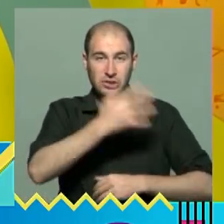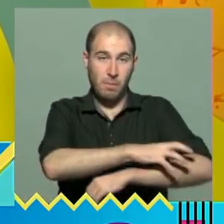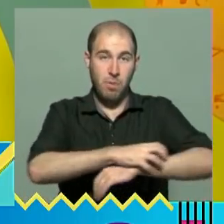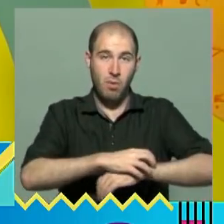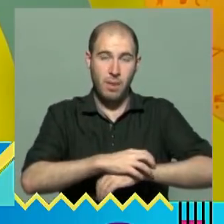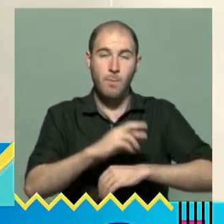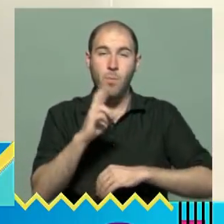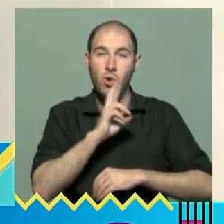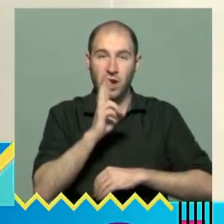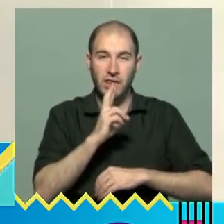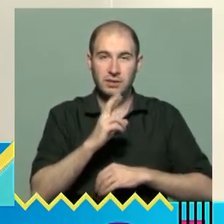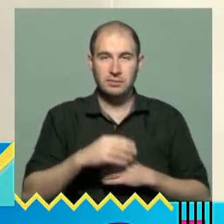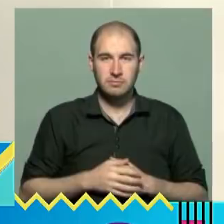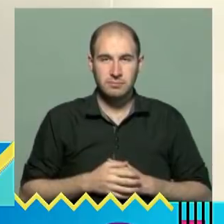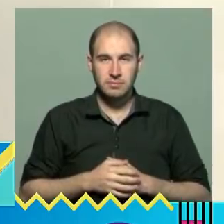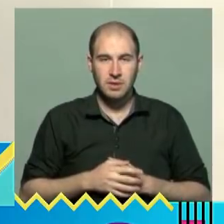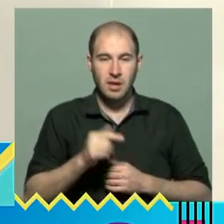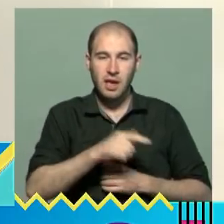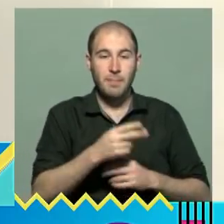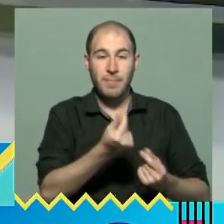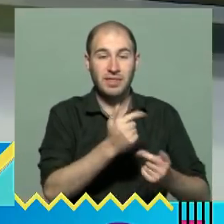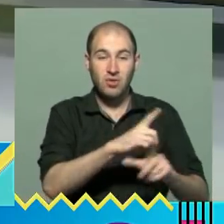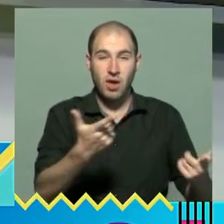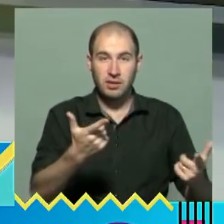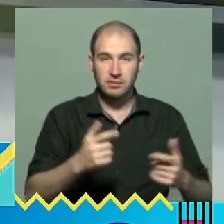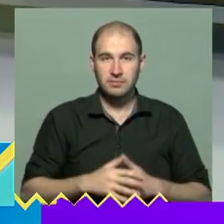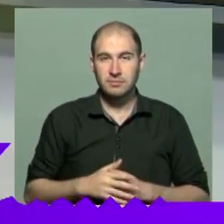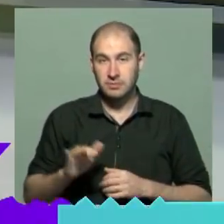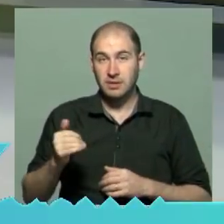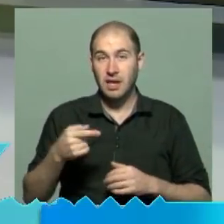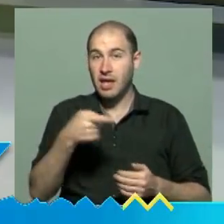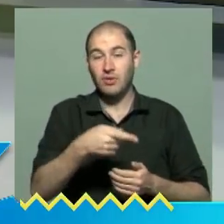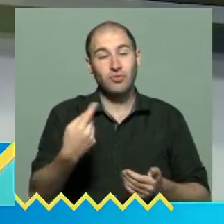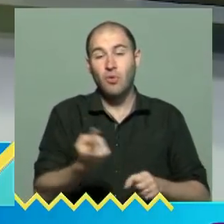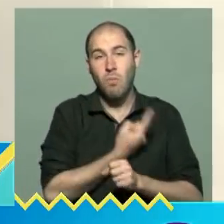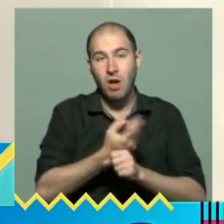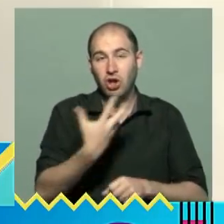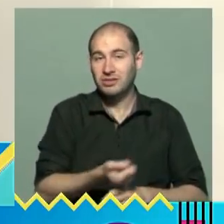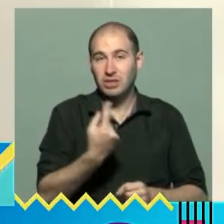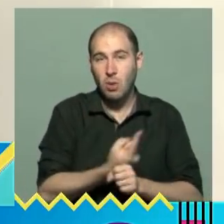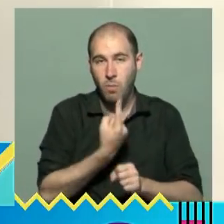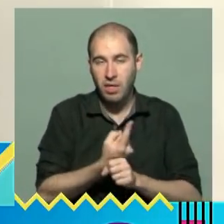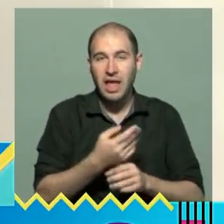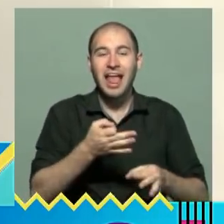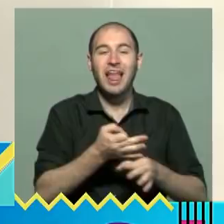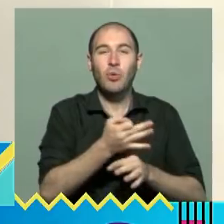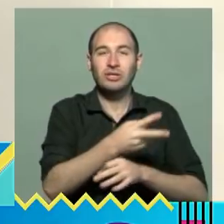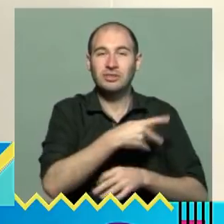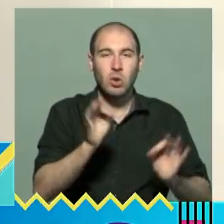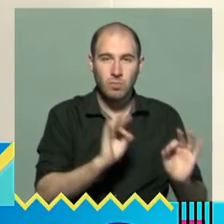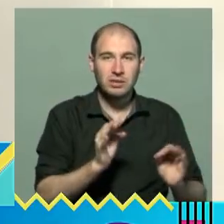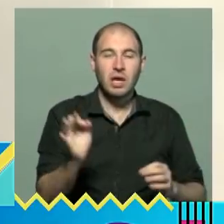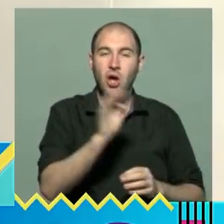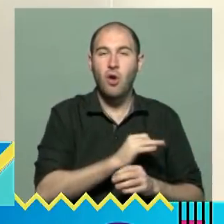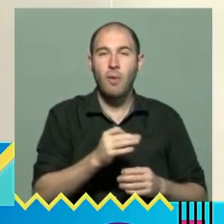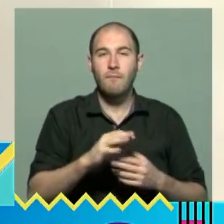las mujeres que, digamos, que no tienen recursos, claro. Exactamente, que no pueden acceder ni a educación sexual integral ni